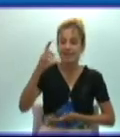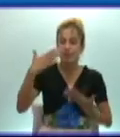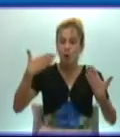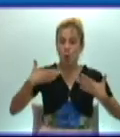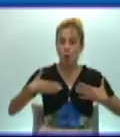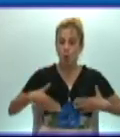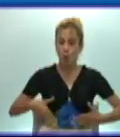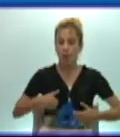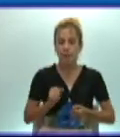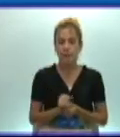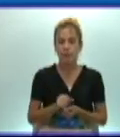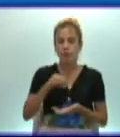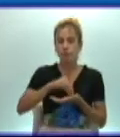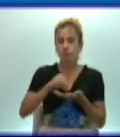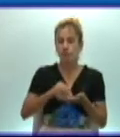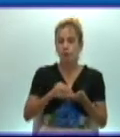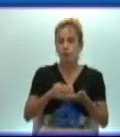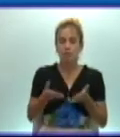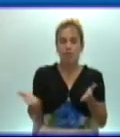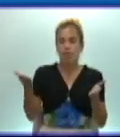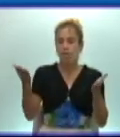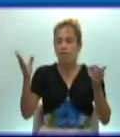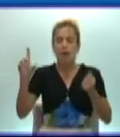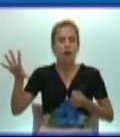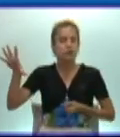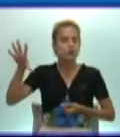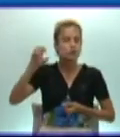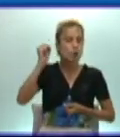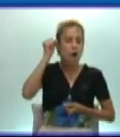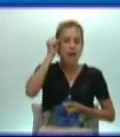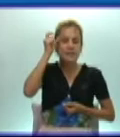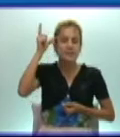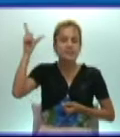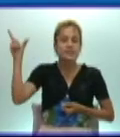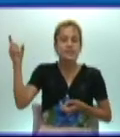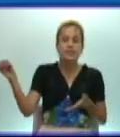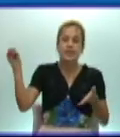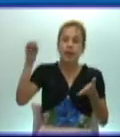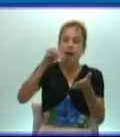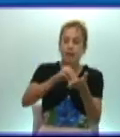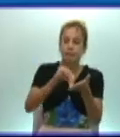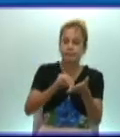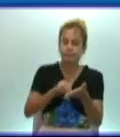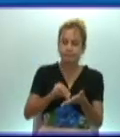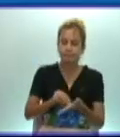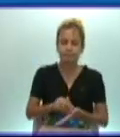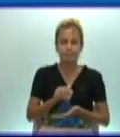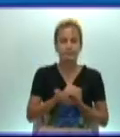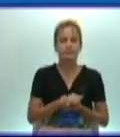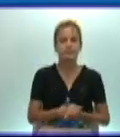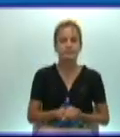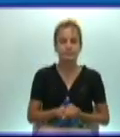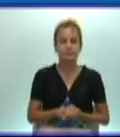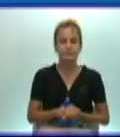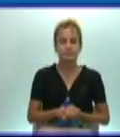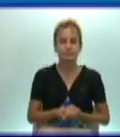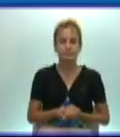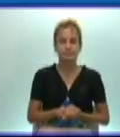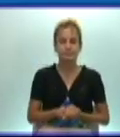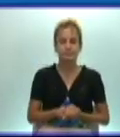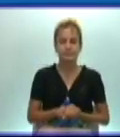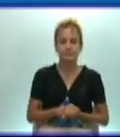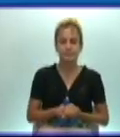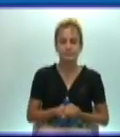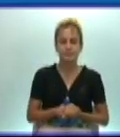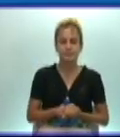cuerpo donde se desarrollan las ideas que deseamos comunicar al destinatario, es decir, la persona que